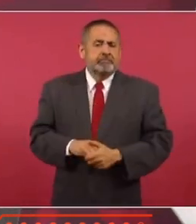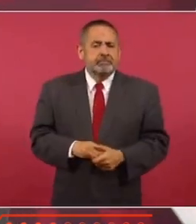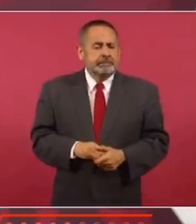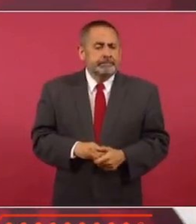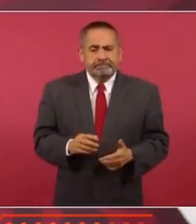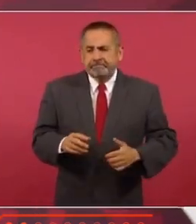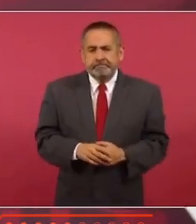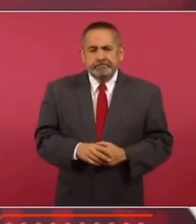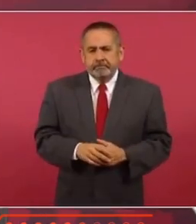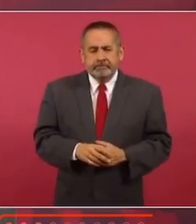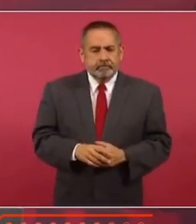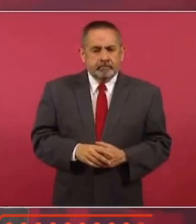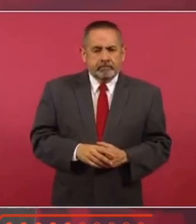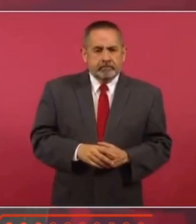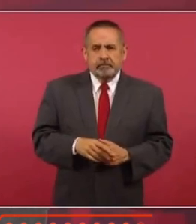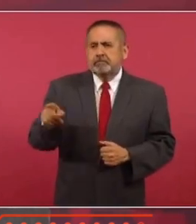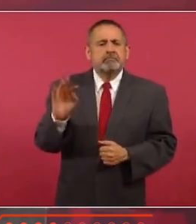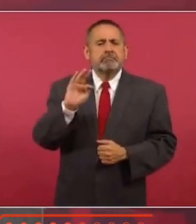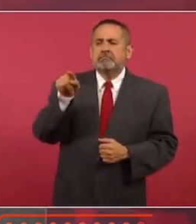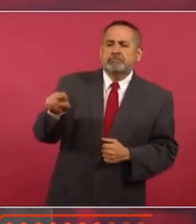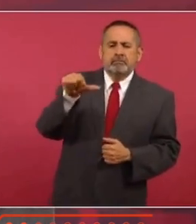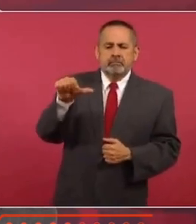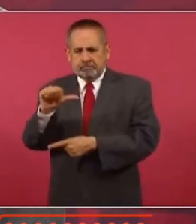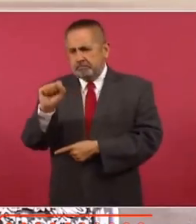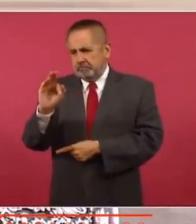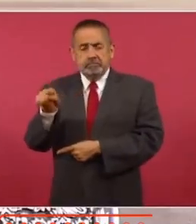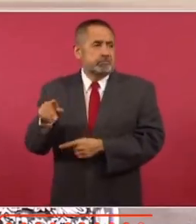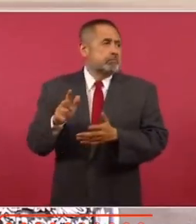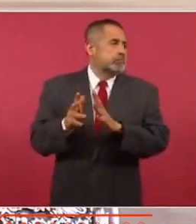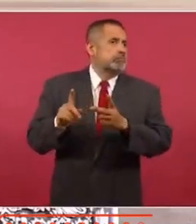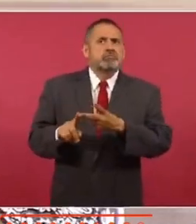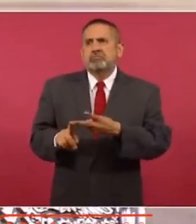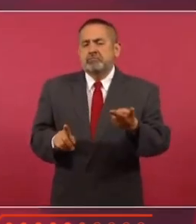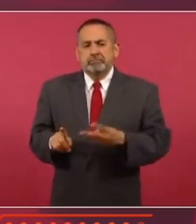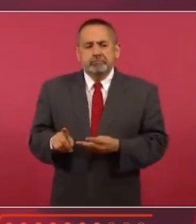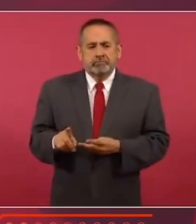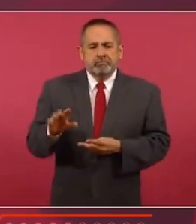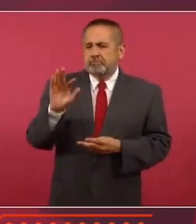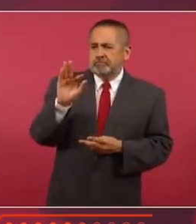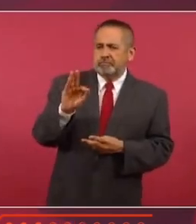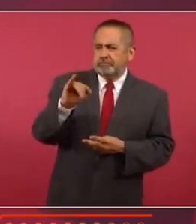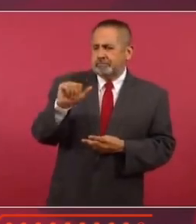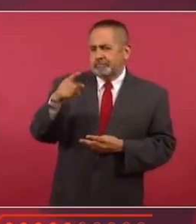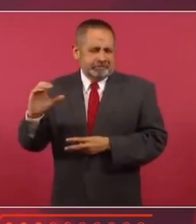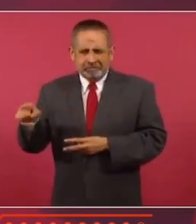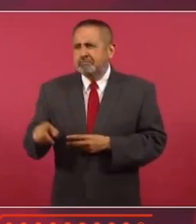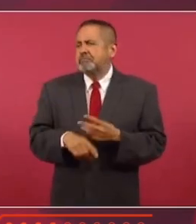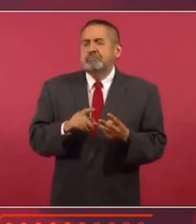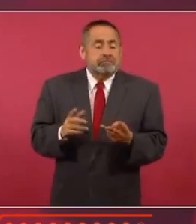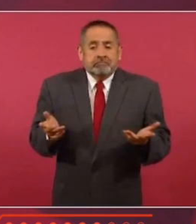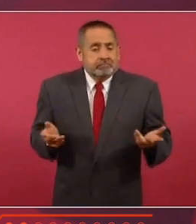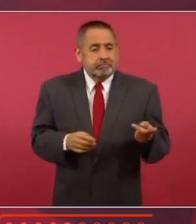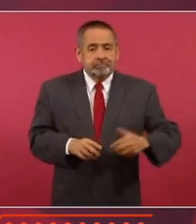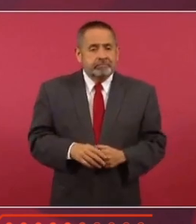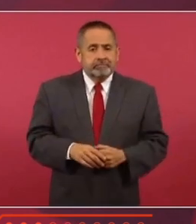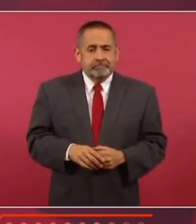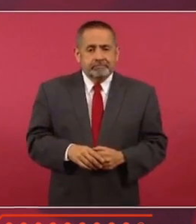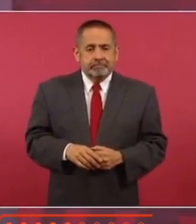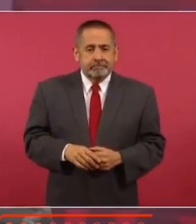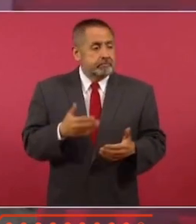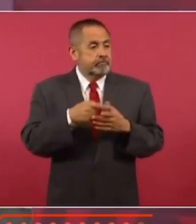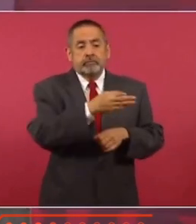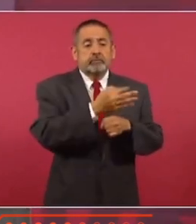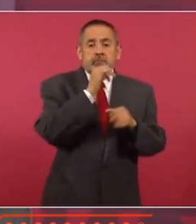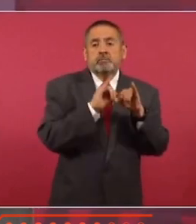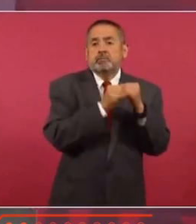ya sea la Auditoría Superior de la Federación o la Fiscalía Anticorrupción, porque ahora no